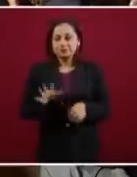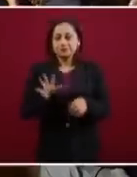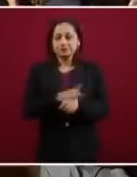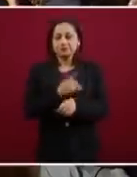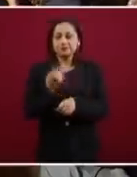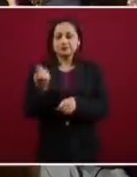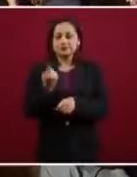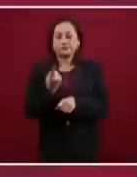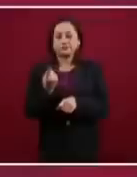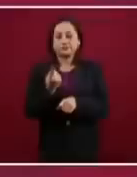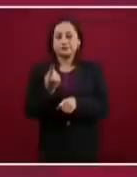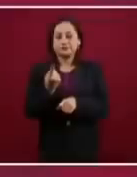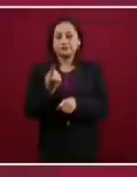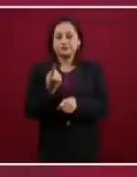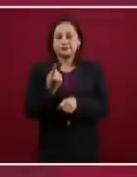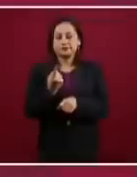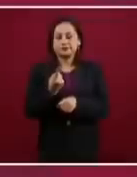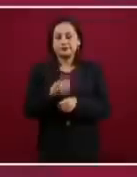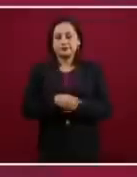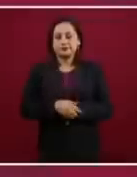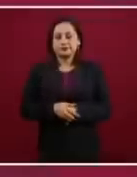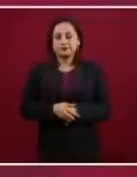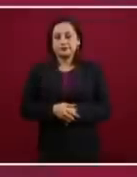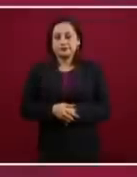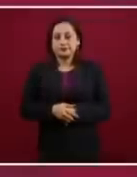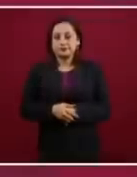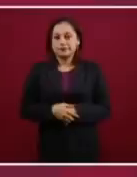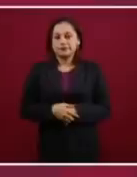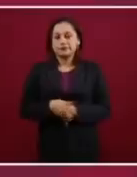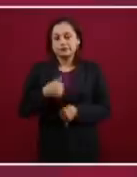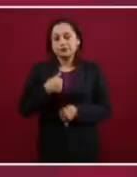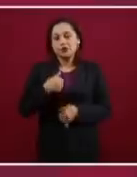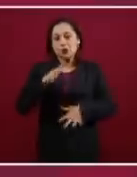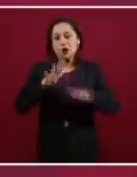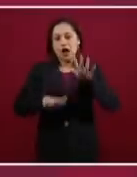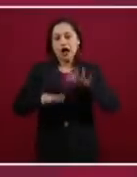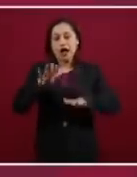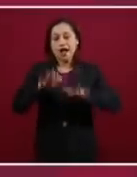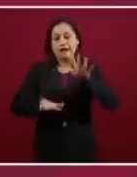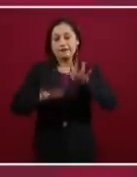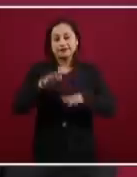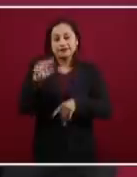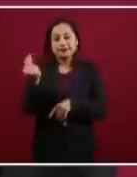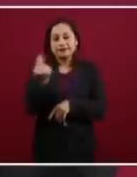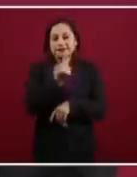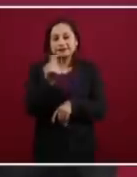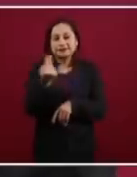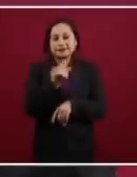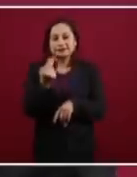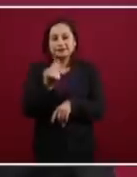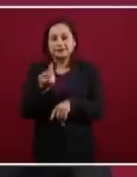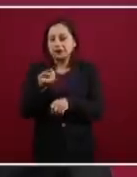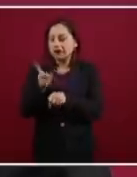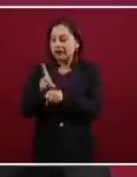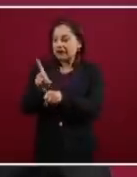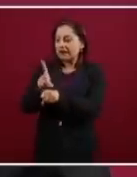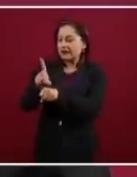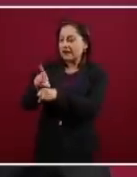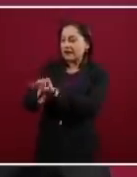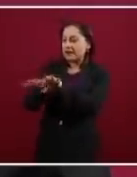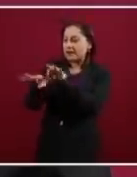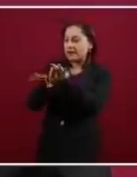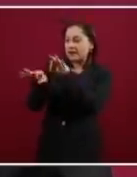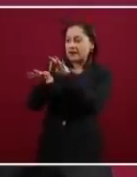que este salirme un poco d lo cotidiano de todo el trabajo